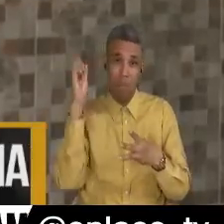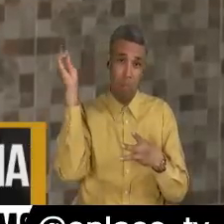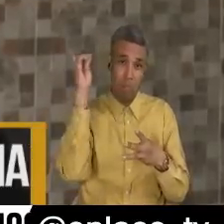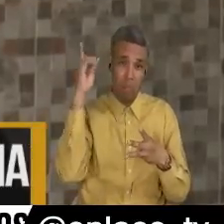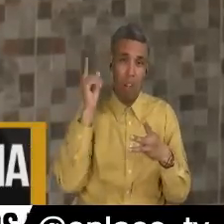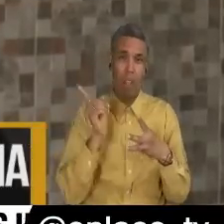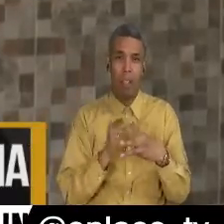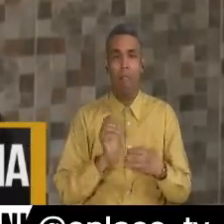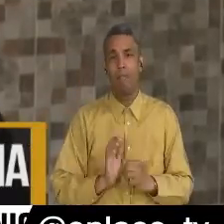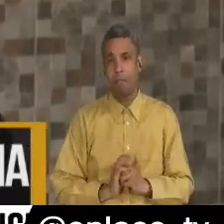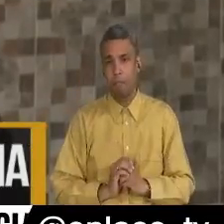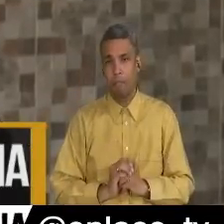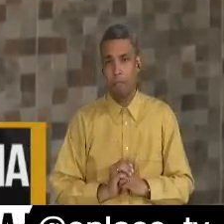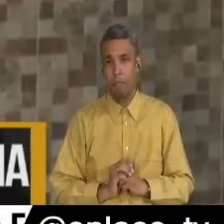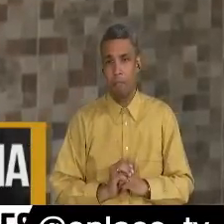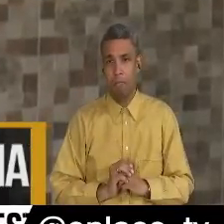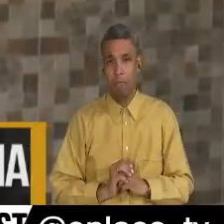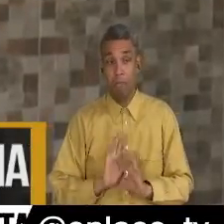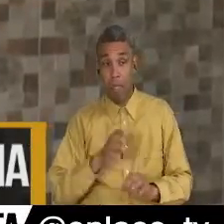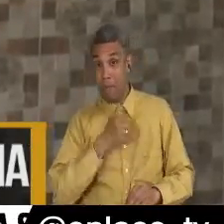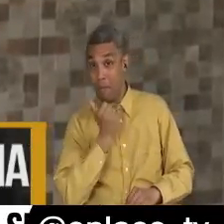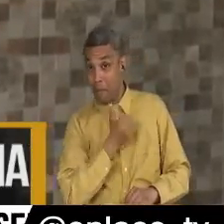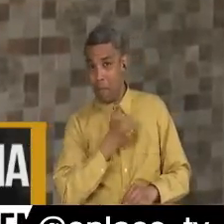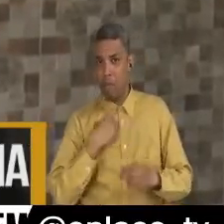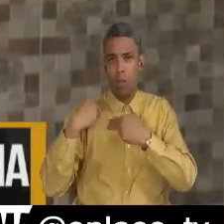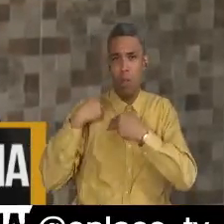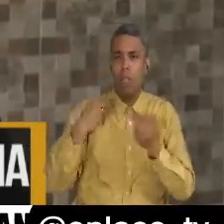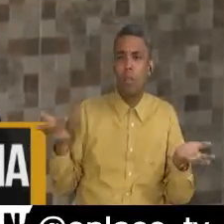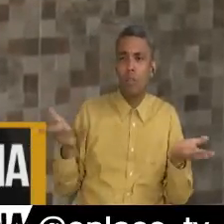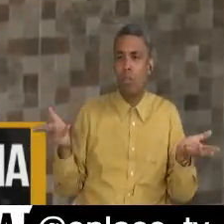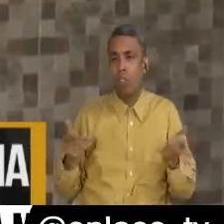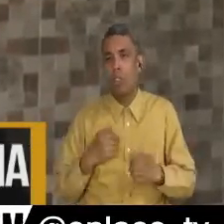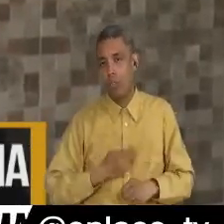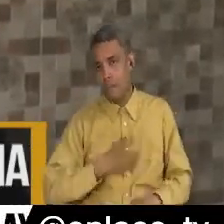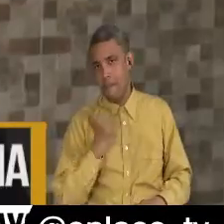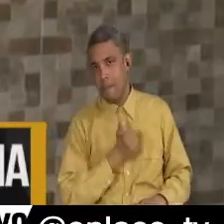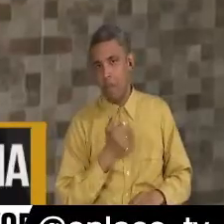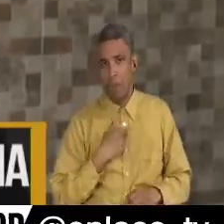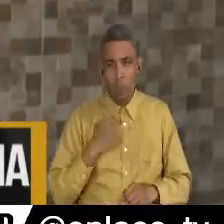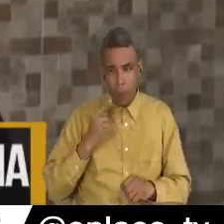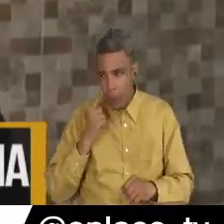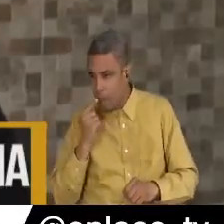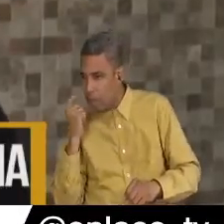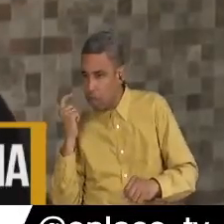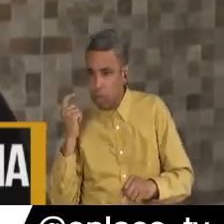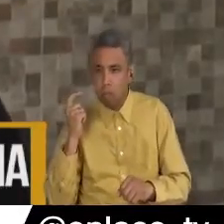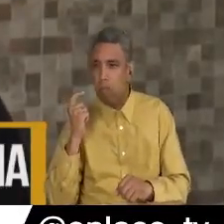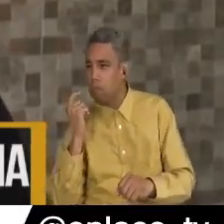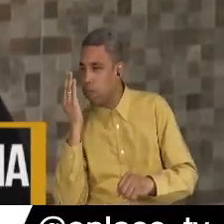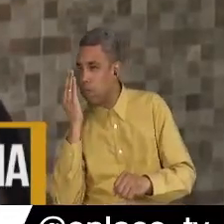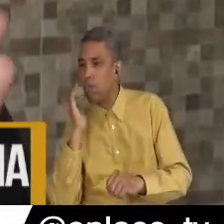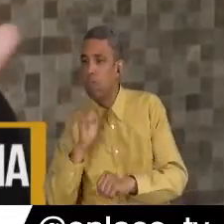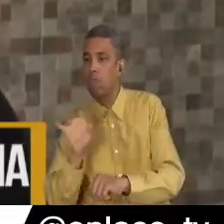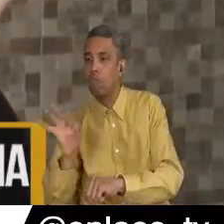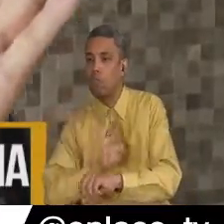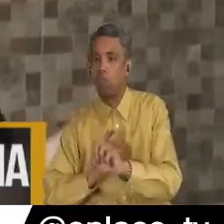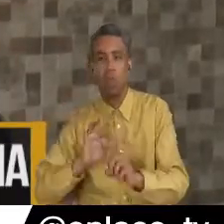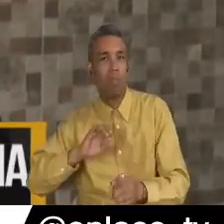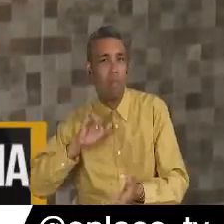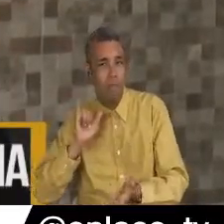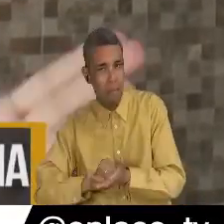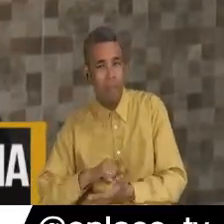basuras. Pero paralelo a ello, el acto administrativo también contempla las limitaciones también para el relleno del Chicayá, es decir, no va a poder disponerse